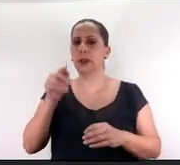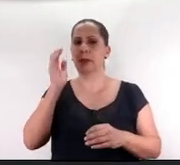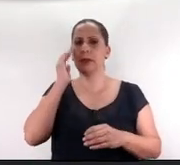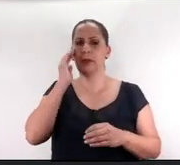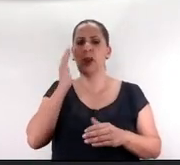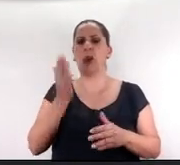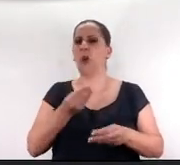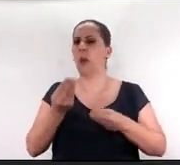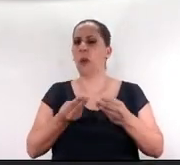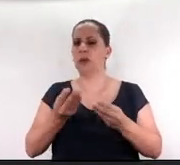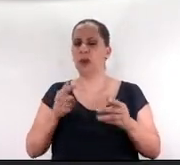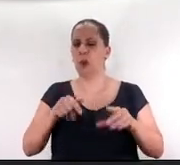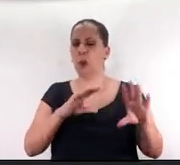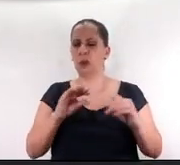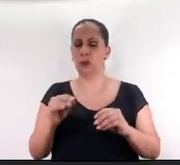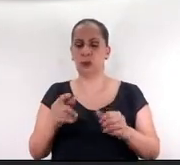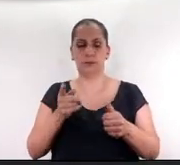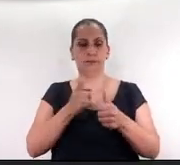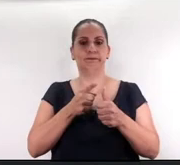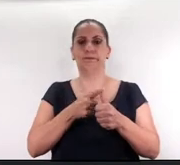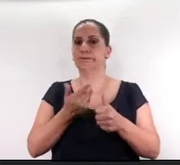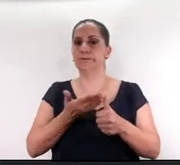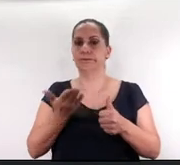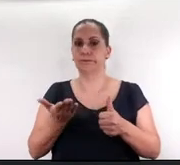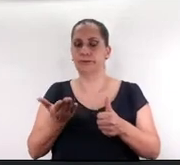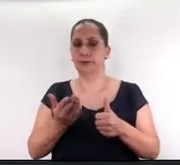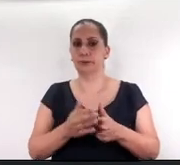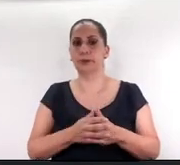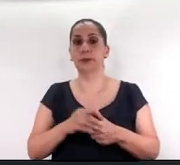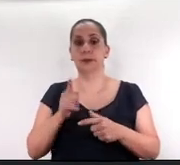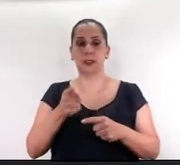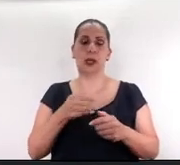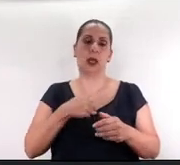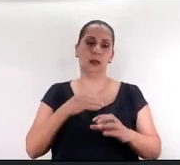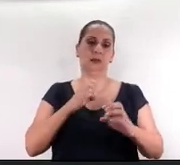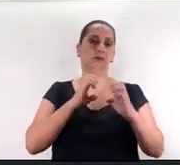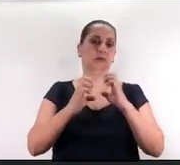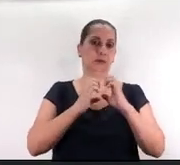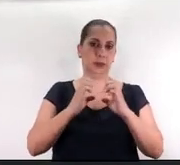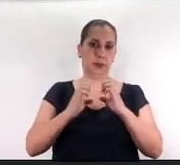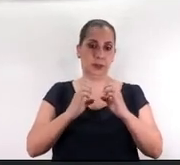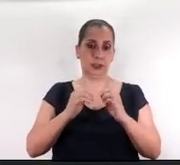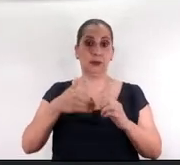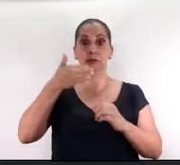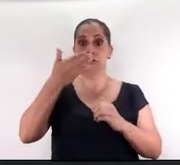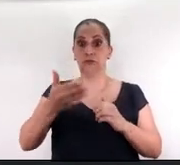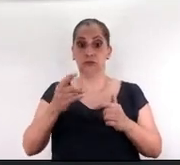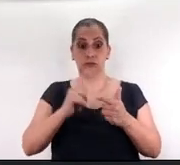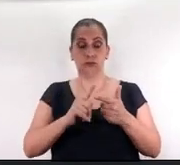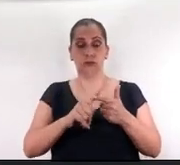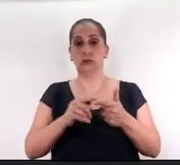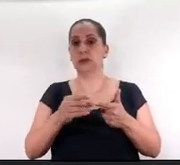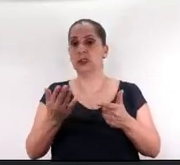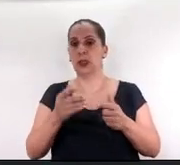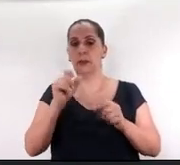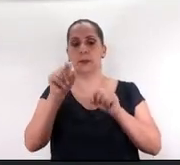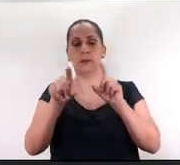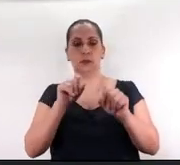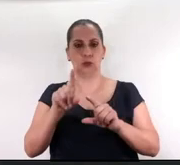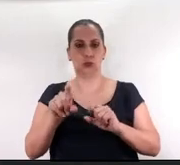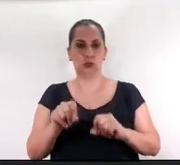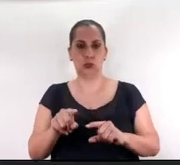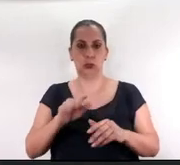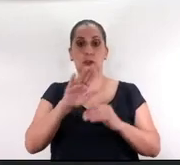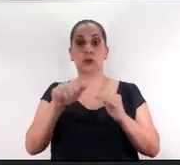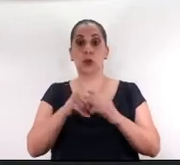la dinámica de esta noche. Primeramente, tendremos justamente esta entrevista y posteriormente vamos a tener algunas consultas